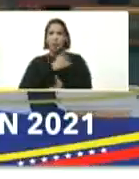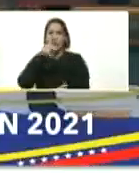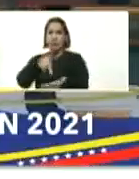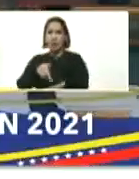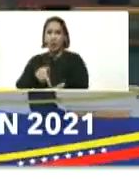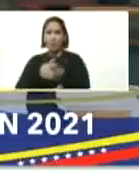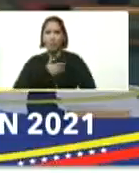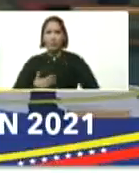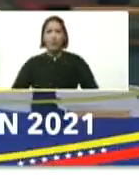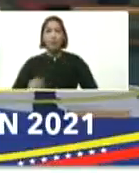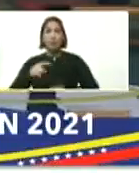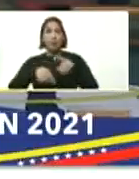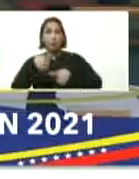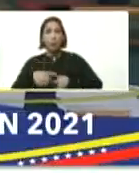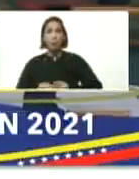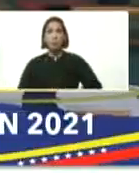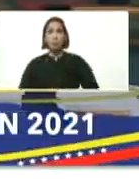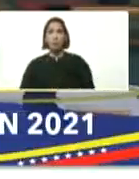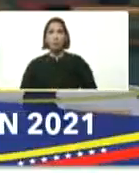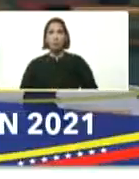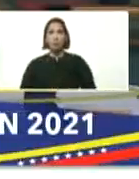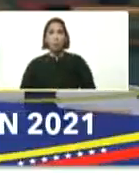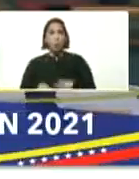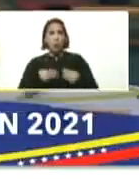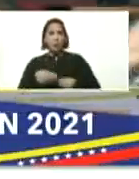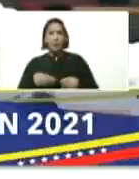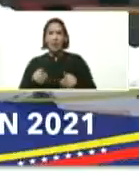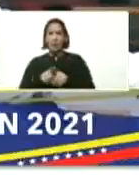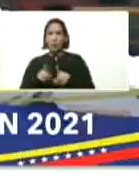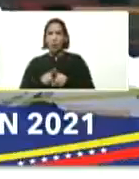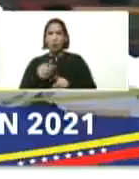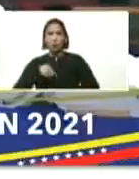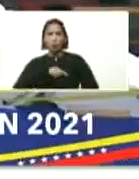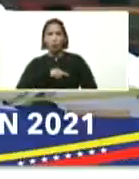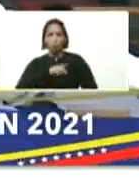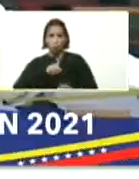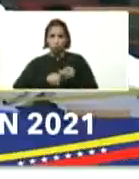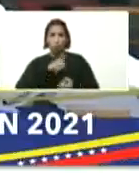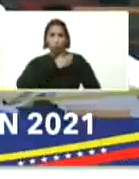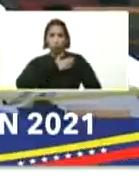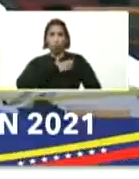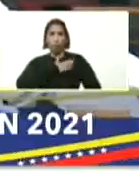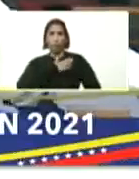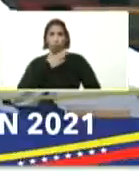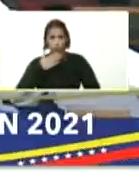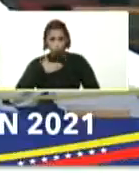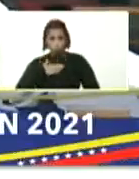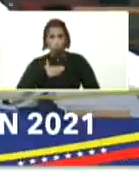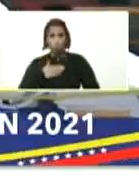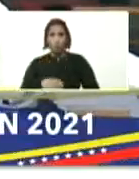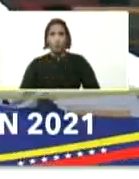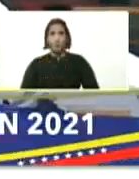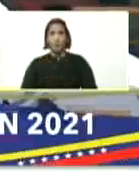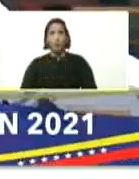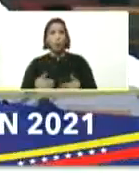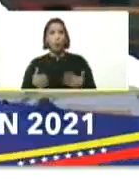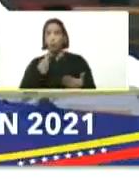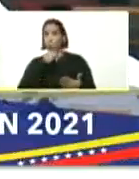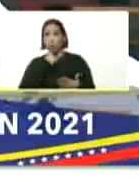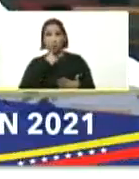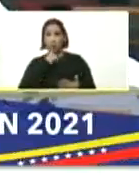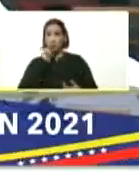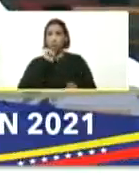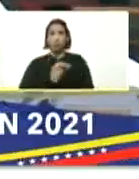presidencia y después lo hacían con nosotros, Silvia y yo, cuando no estábamos